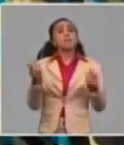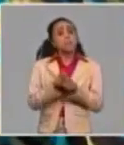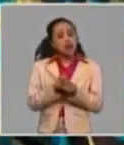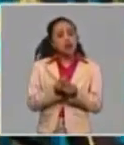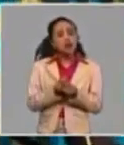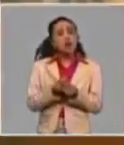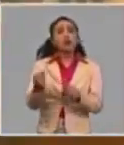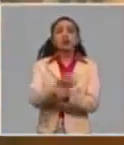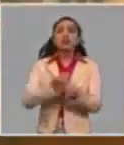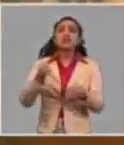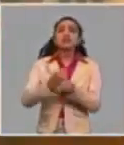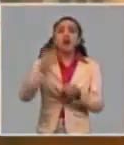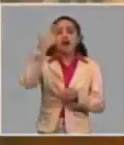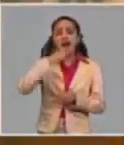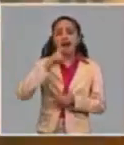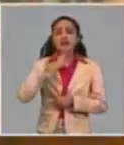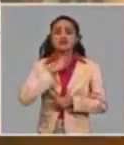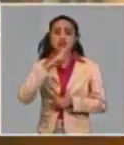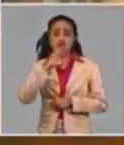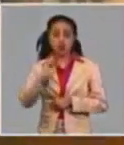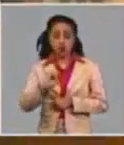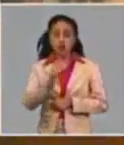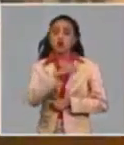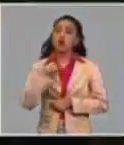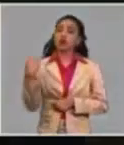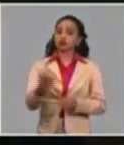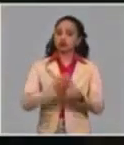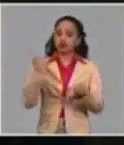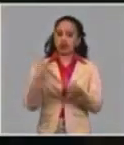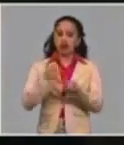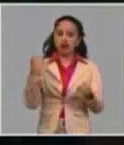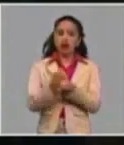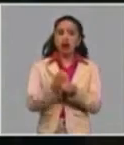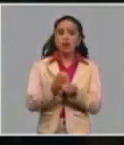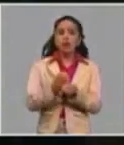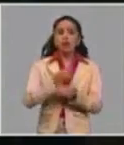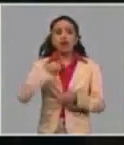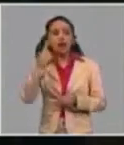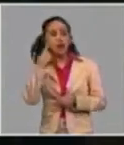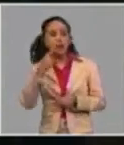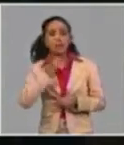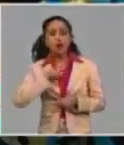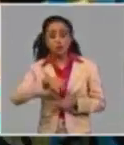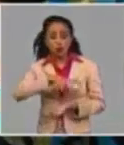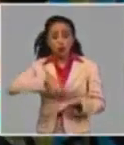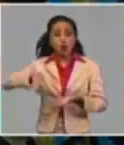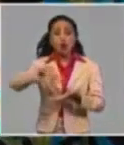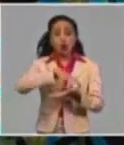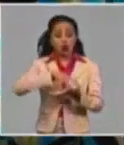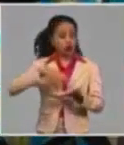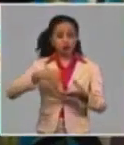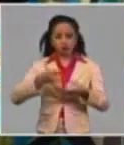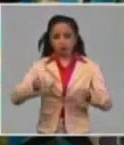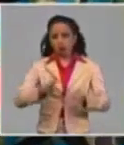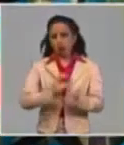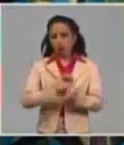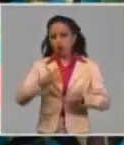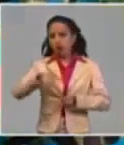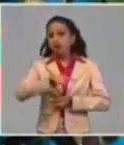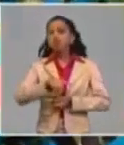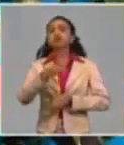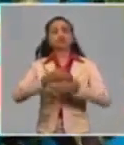utilización del acero. Hemos trabajado también en el tema de las adaptaciones de locales, que como es sabido también requiere de una menor cantidad de